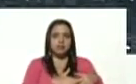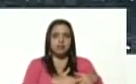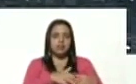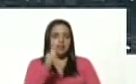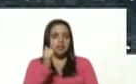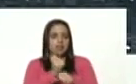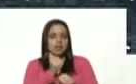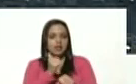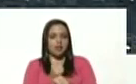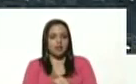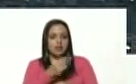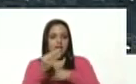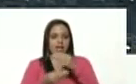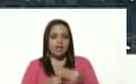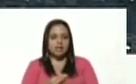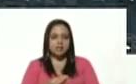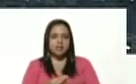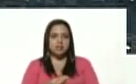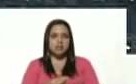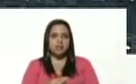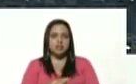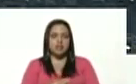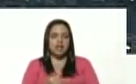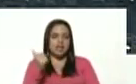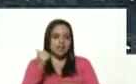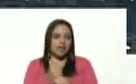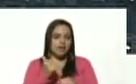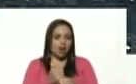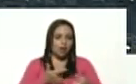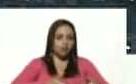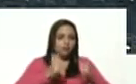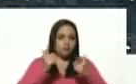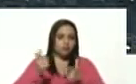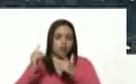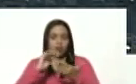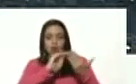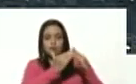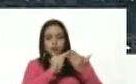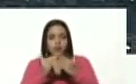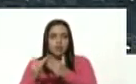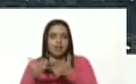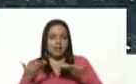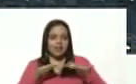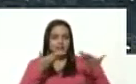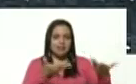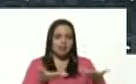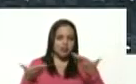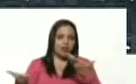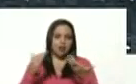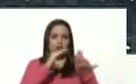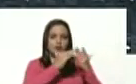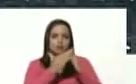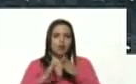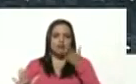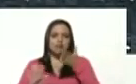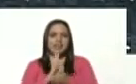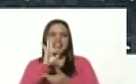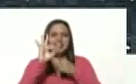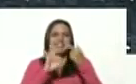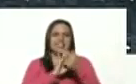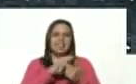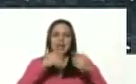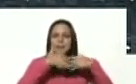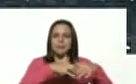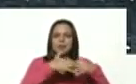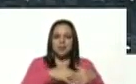para proceder al encadenamiento productivo comunal, a la entrega a las comunas de 3 plantas